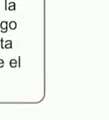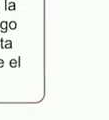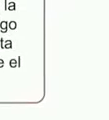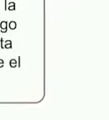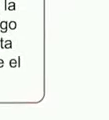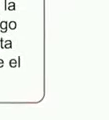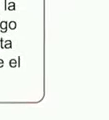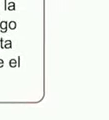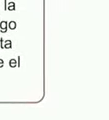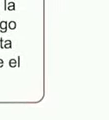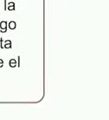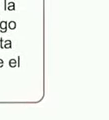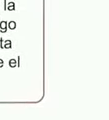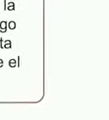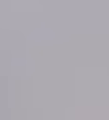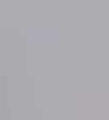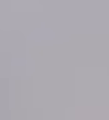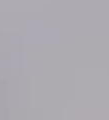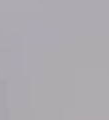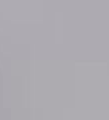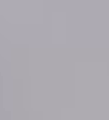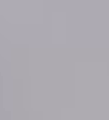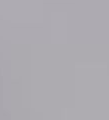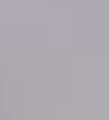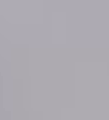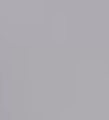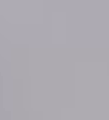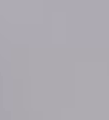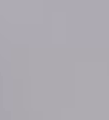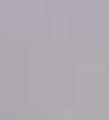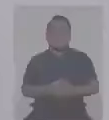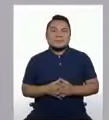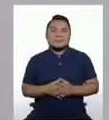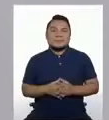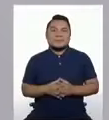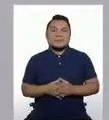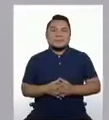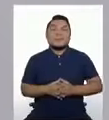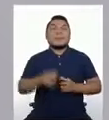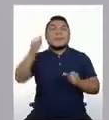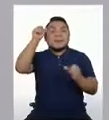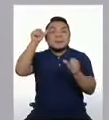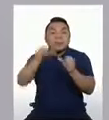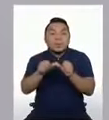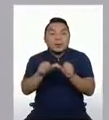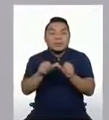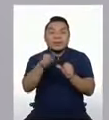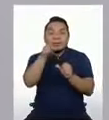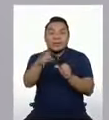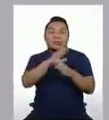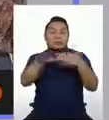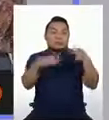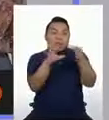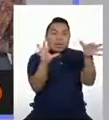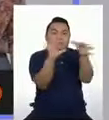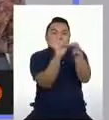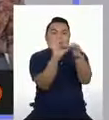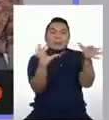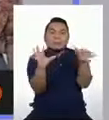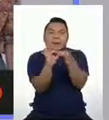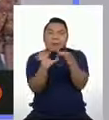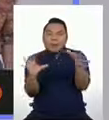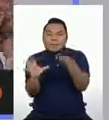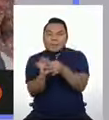Recuerda que los conectores de tiempo y orden te van a ayudar a agrupar los eventos de tu historia. Así le das la secuencia a los párrafos de tu